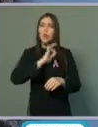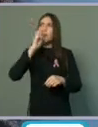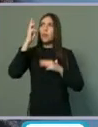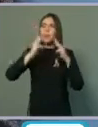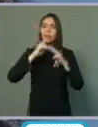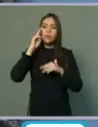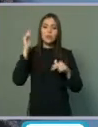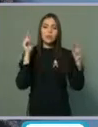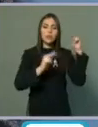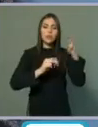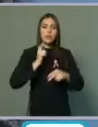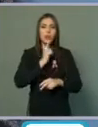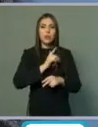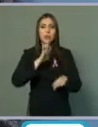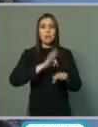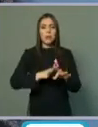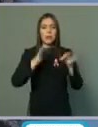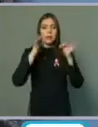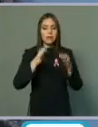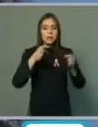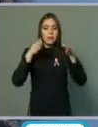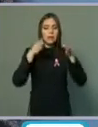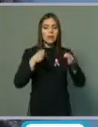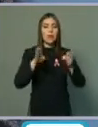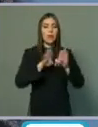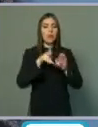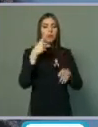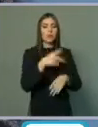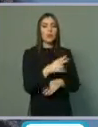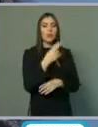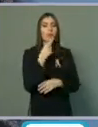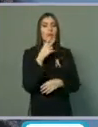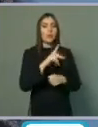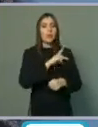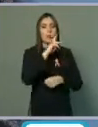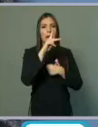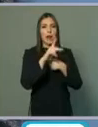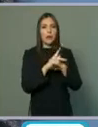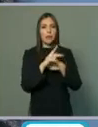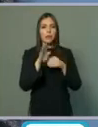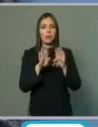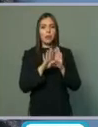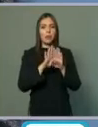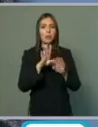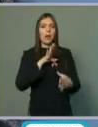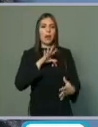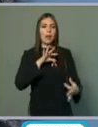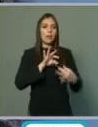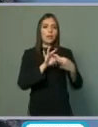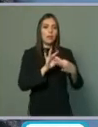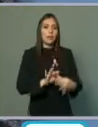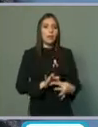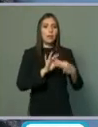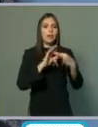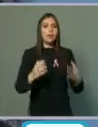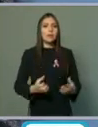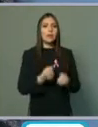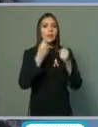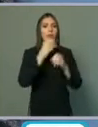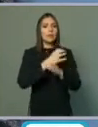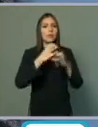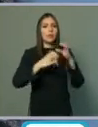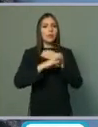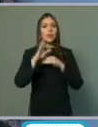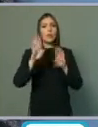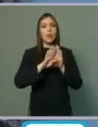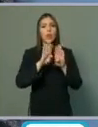la narrativa que se fue más hacia la nacional y la poesía que se conecta con los valores universales, recuperando mitologías universales, además